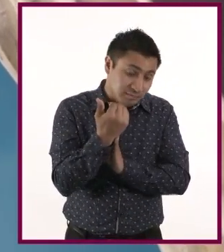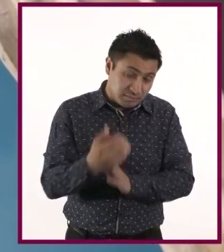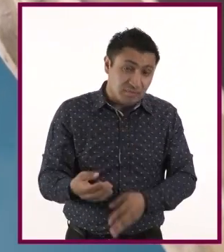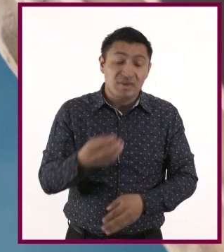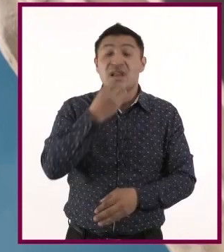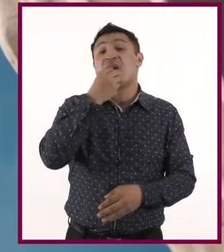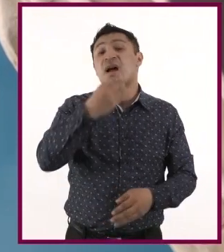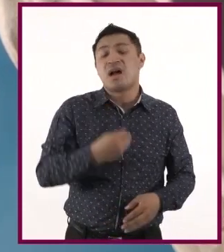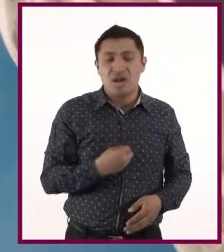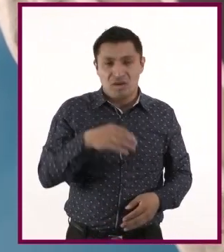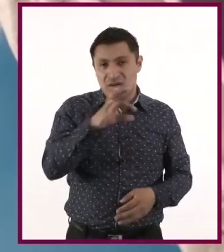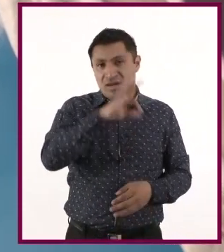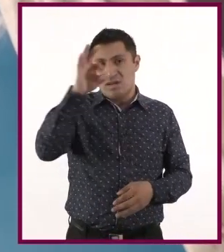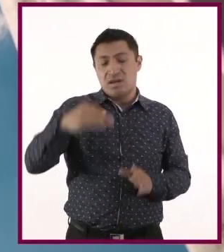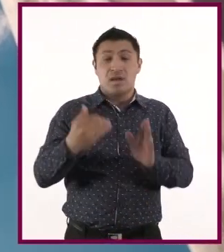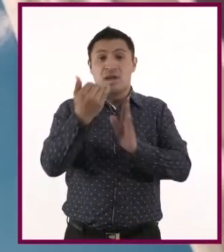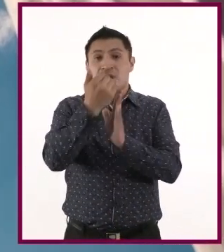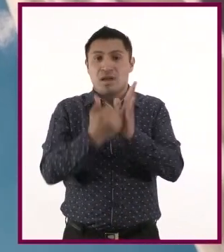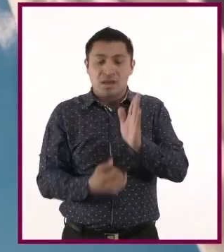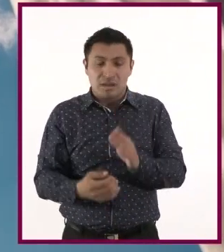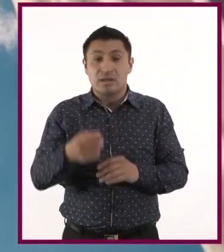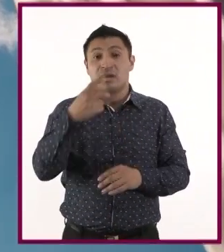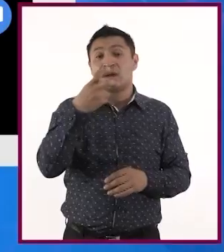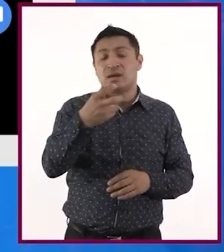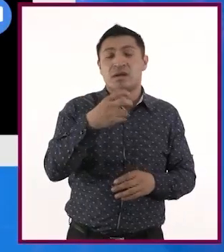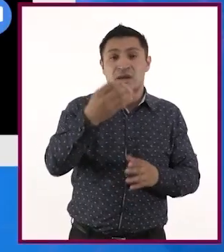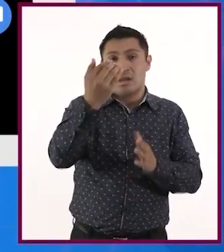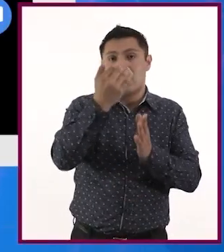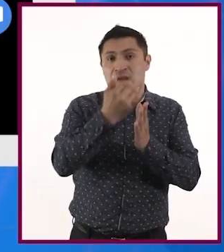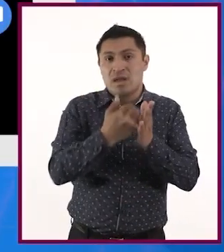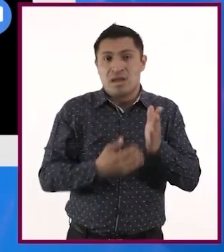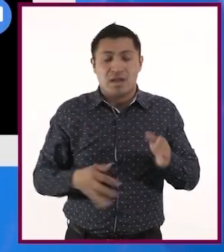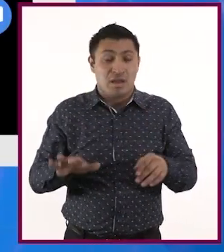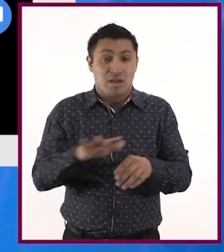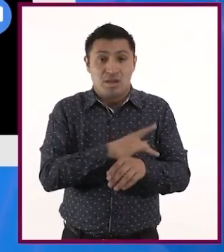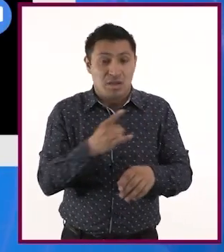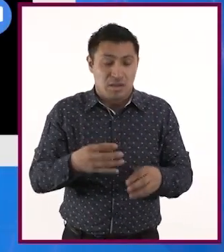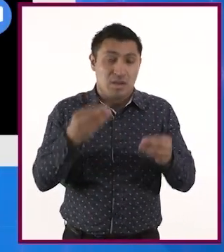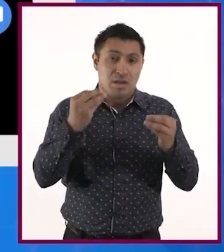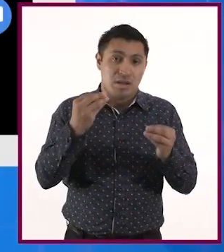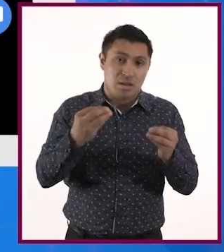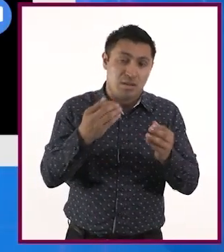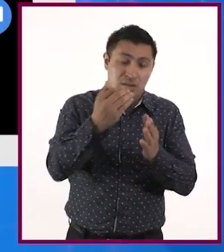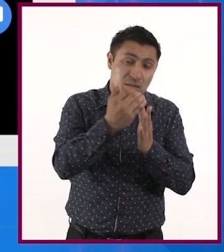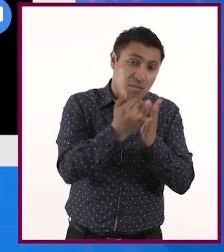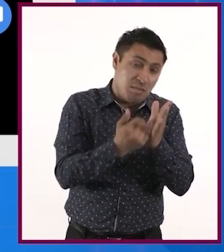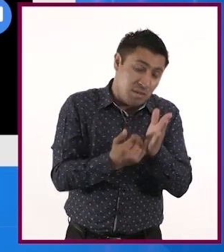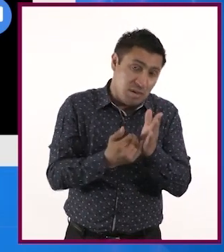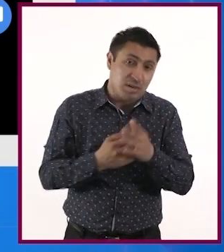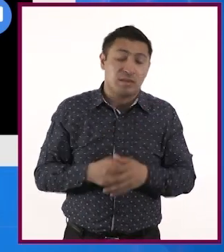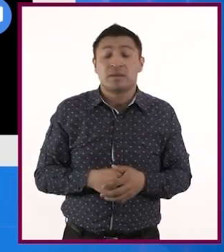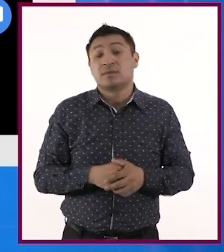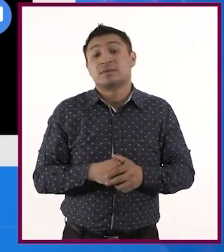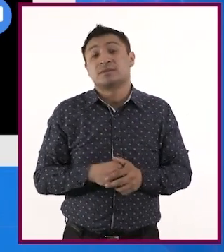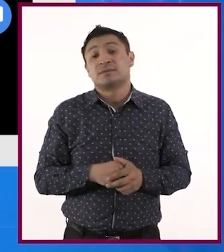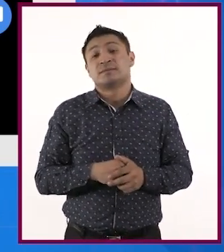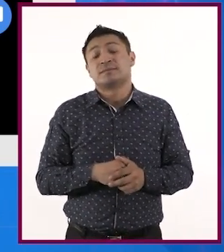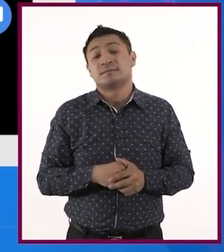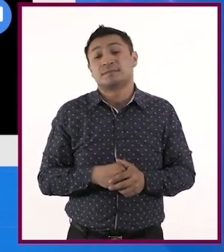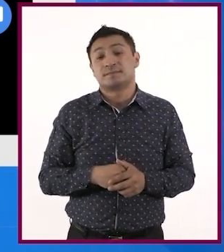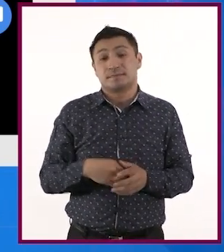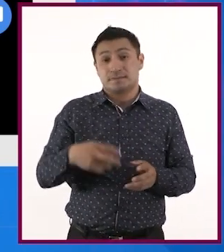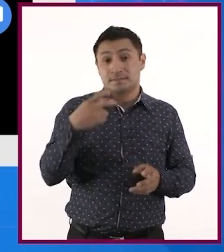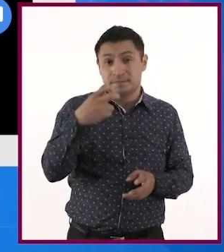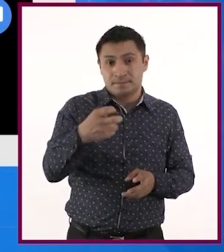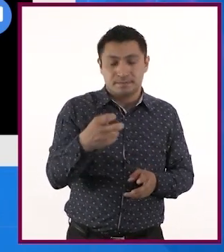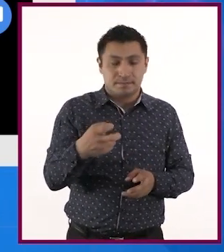pesar de que a nivel porcentual haya disminuido. Y la disminución es mucho menor de la esperada. Y eso nos da